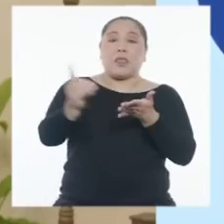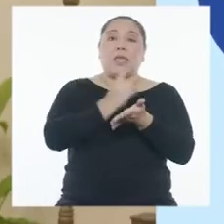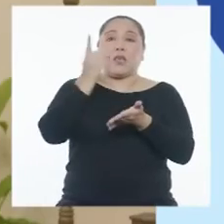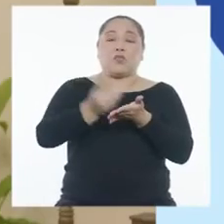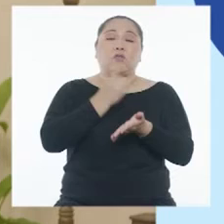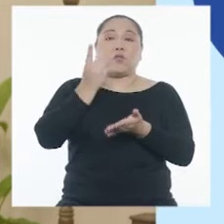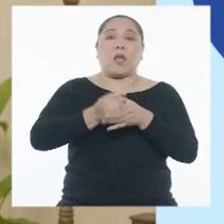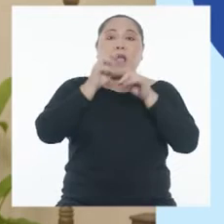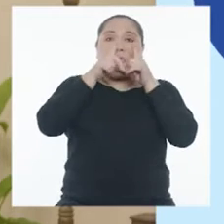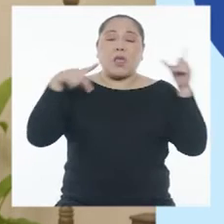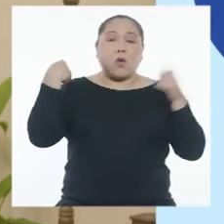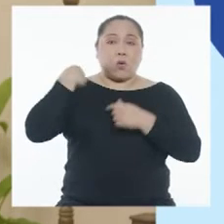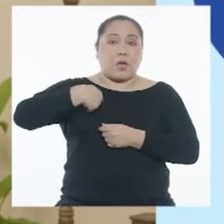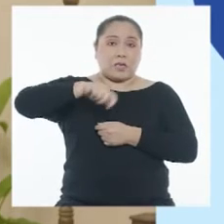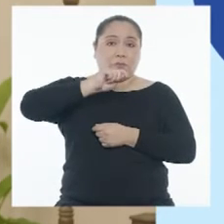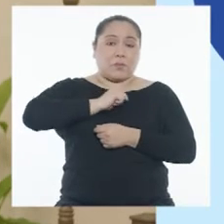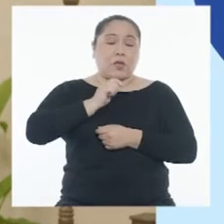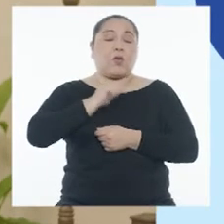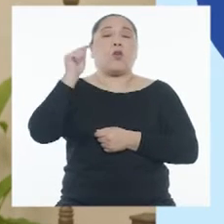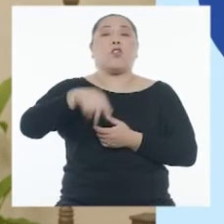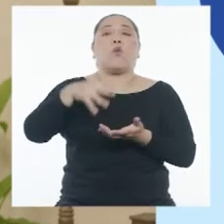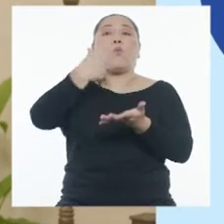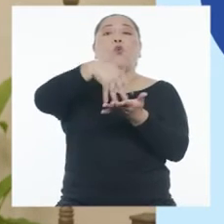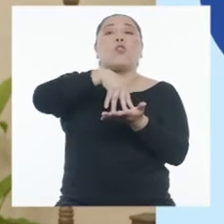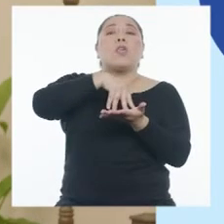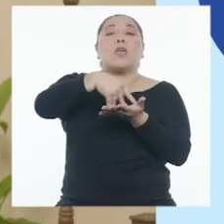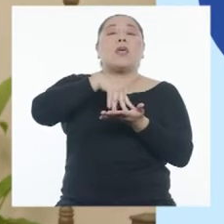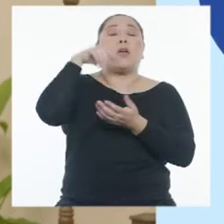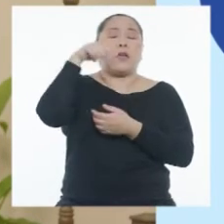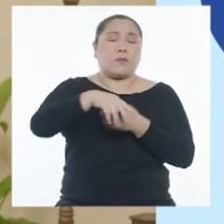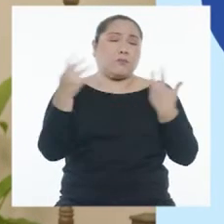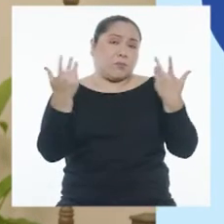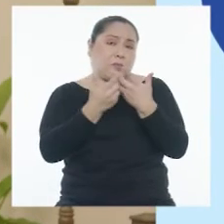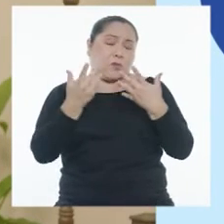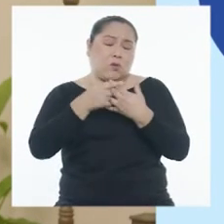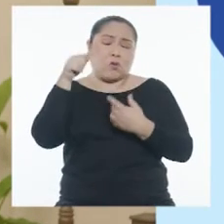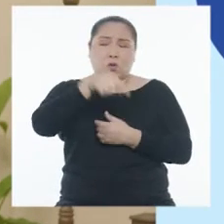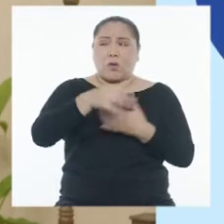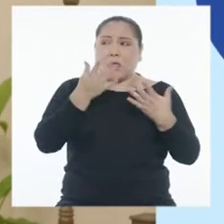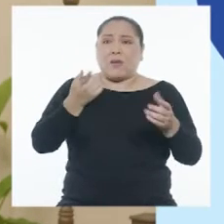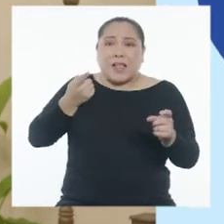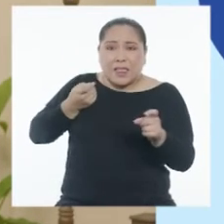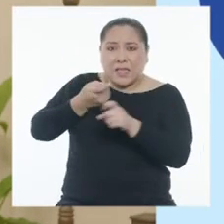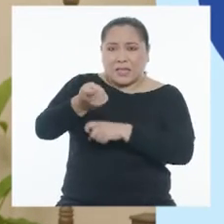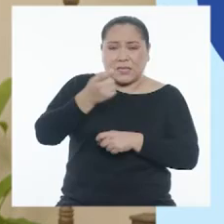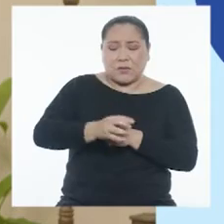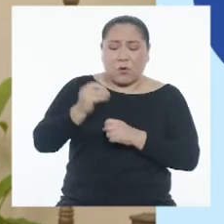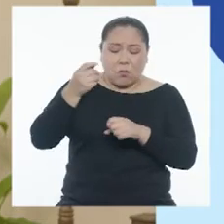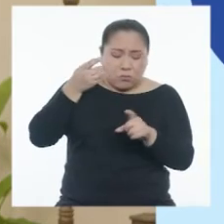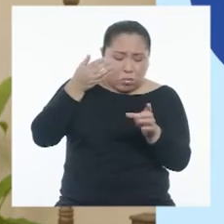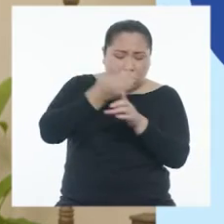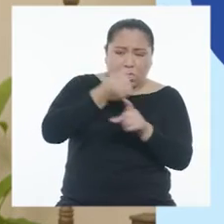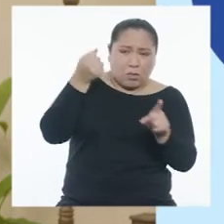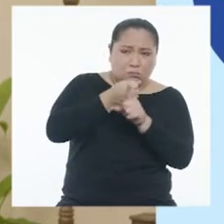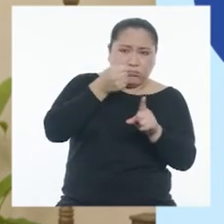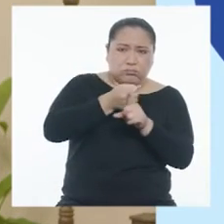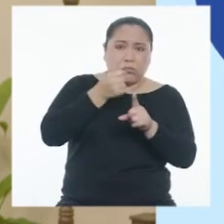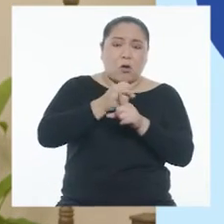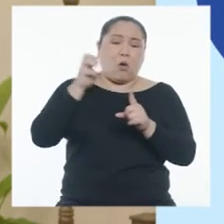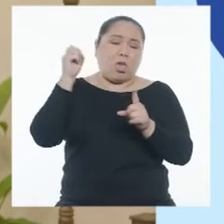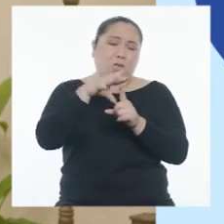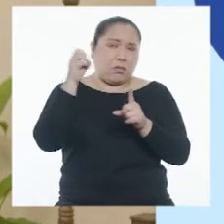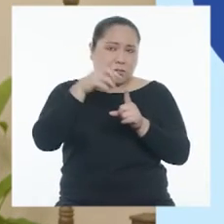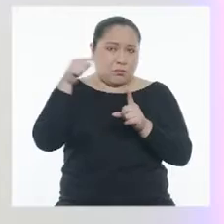el diccionario de la lengua española, lo vulnerable está relacionado con algo que puede ser herido o recibir lesión, física